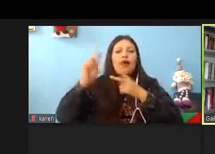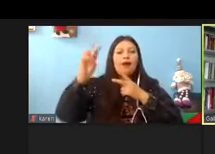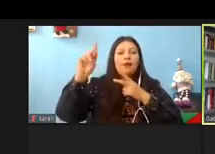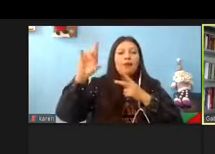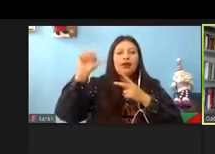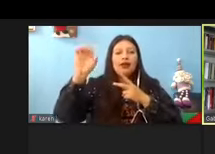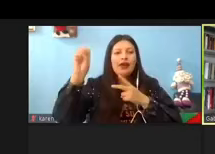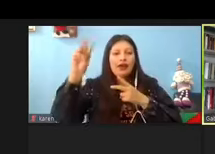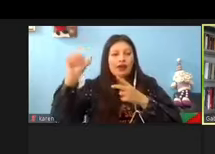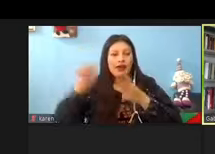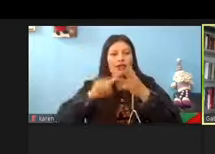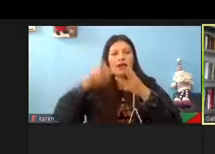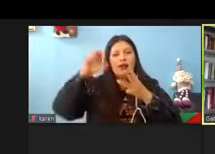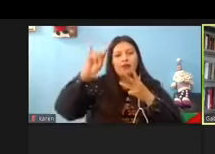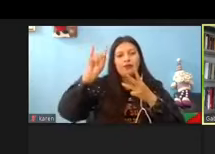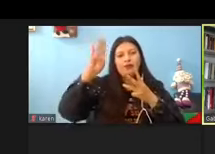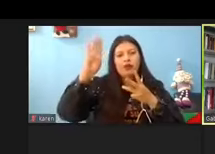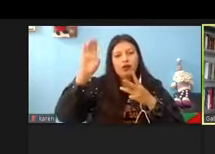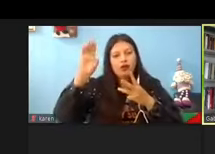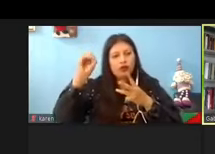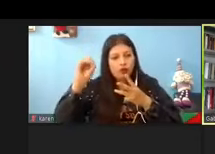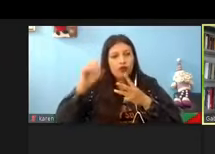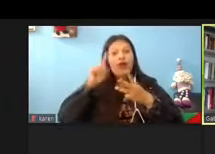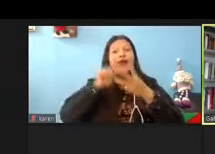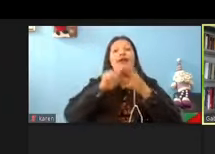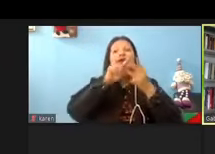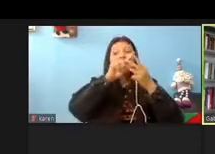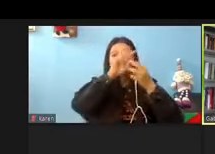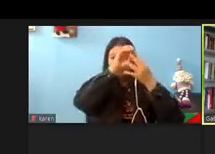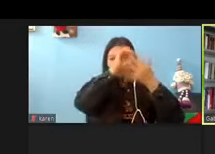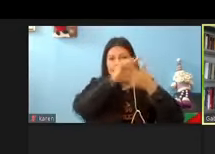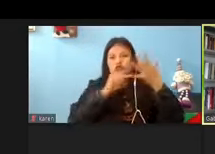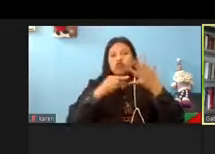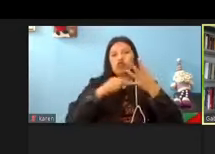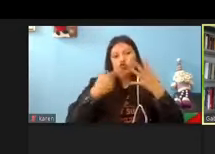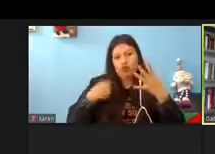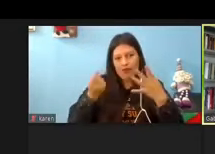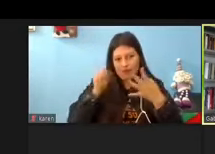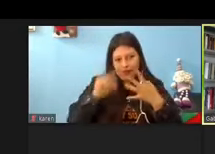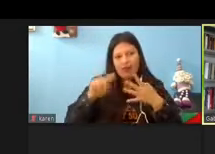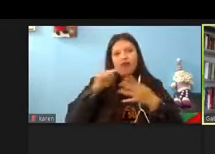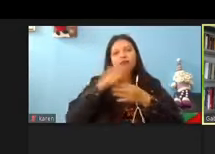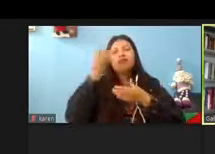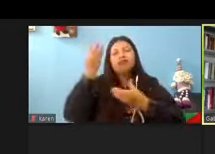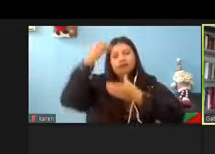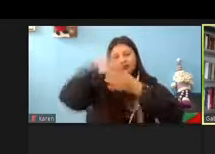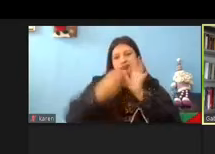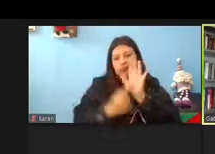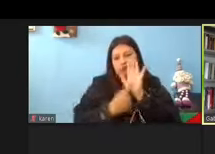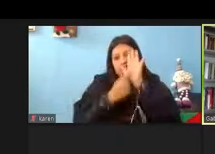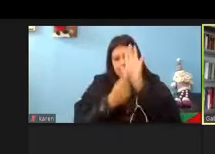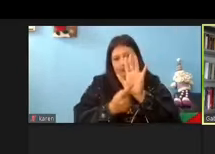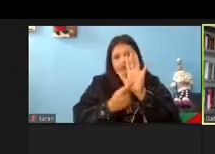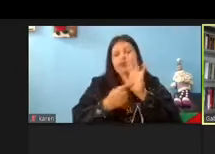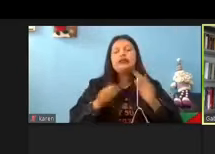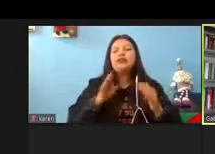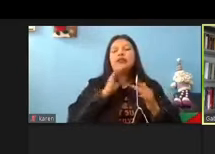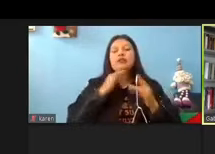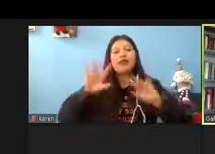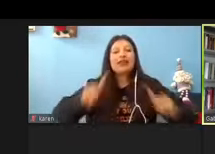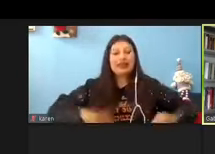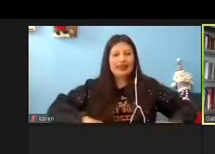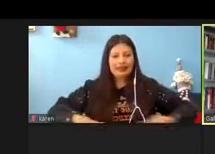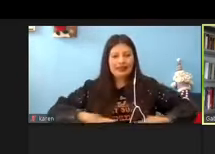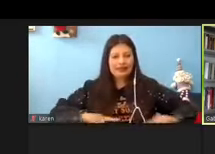nos colaboró Pablo Adibol y pues yo también participé allí en la coordinación de este eje que al final, o